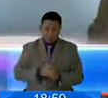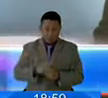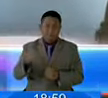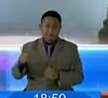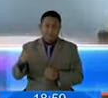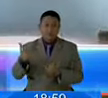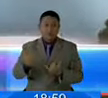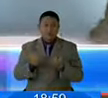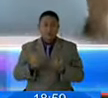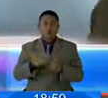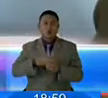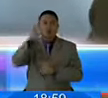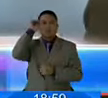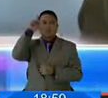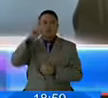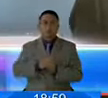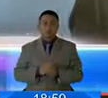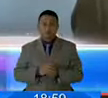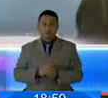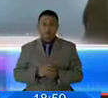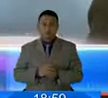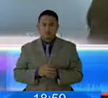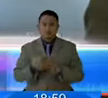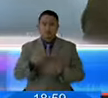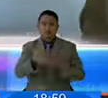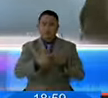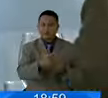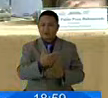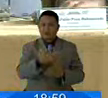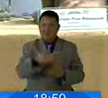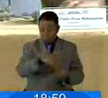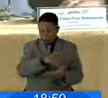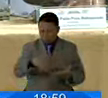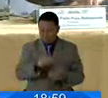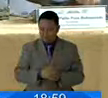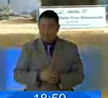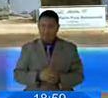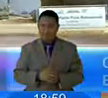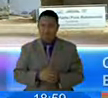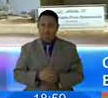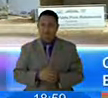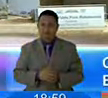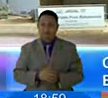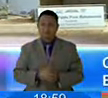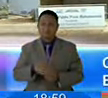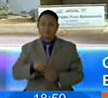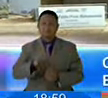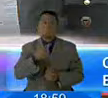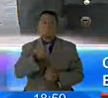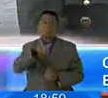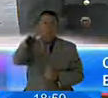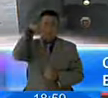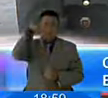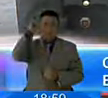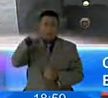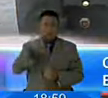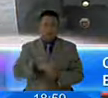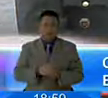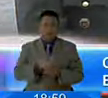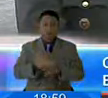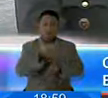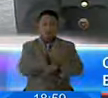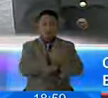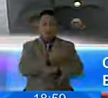alguna declaración para poner algún tipo de duda sobre este proceso. Son las primeras reacciones que se registran tras las